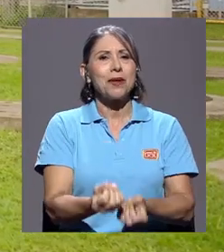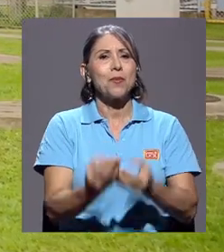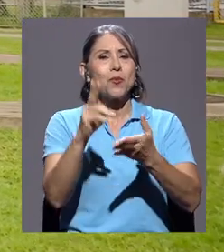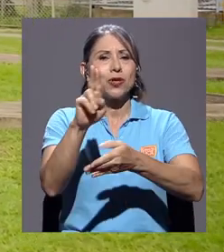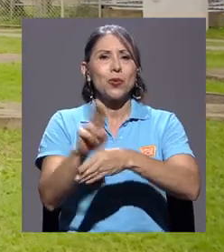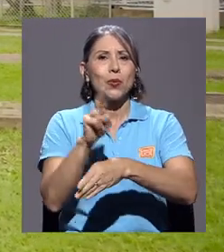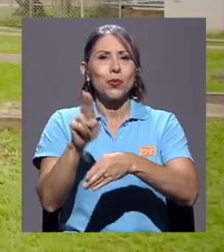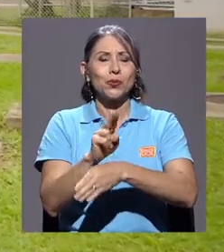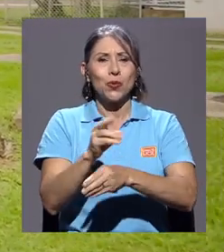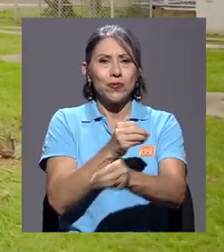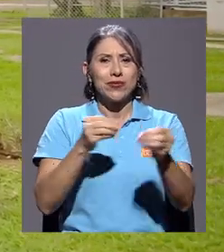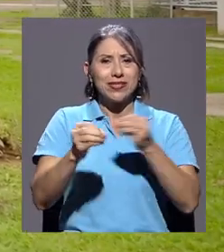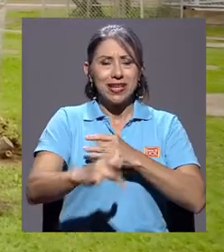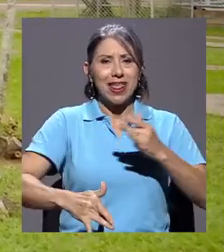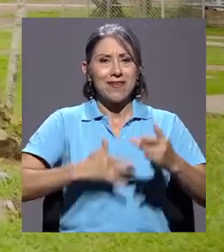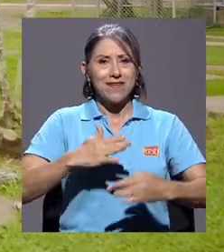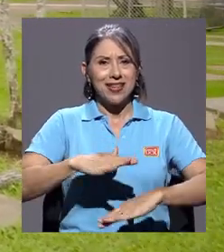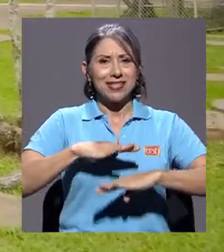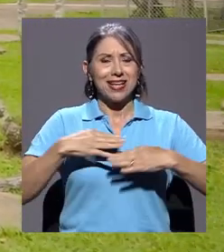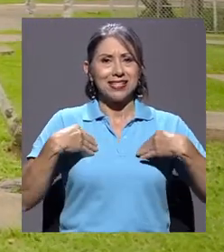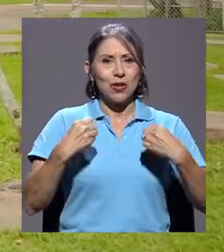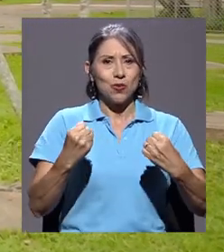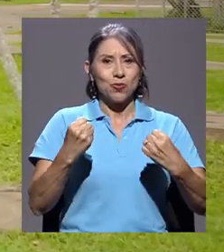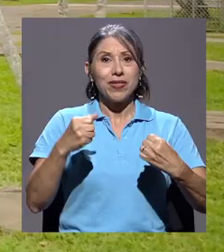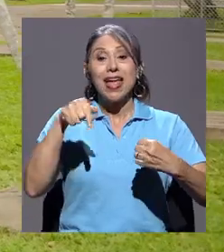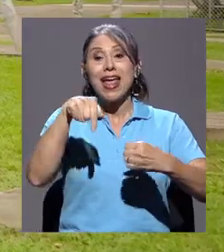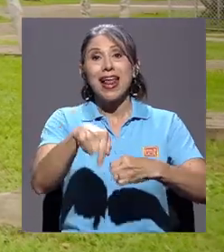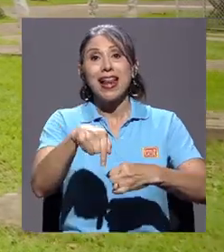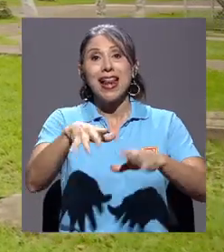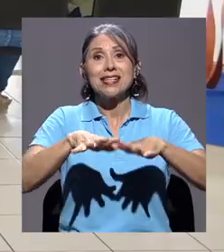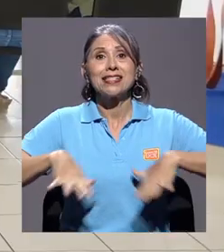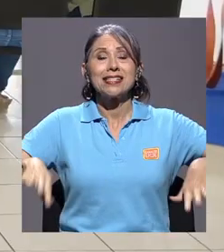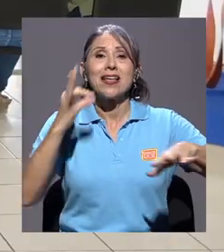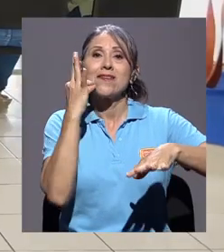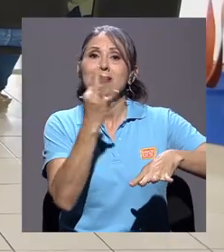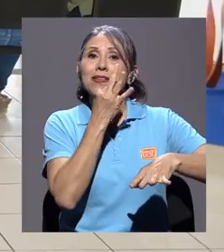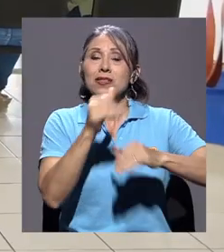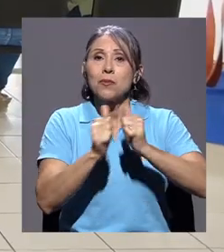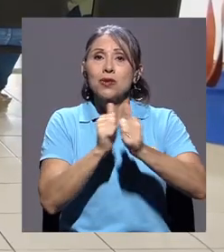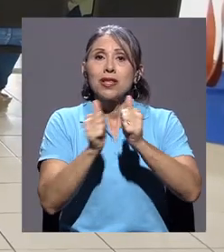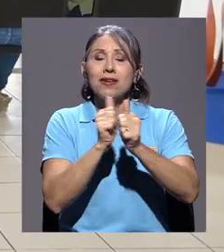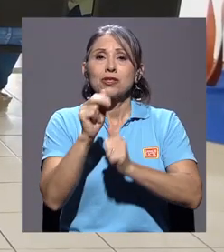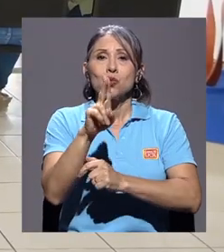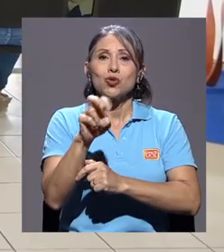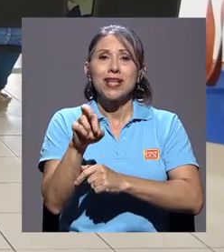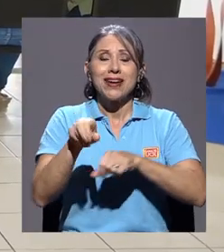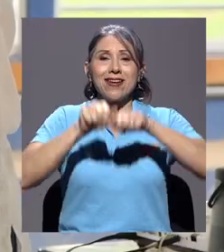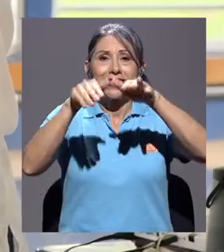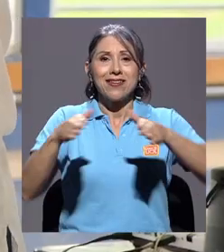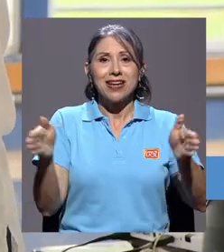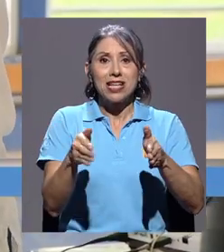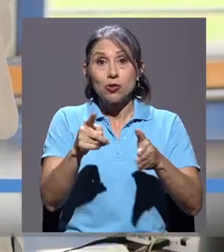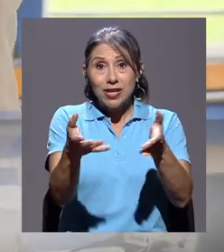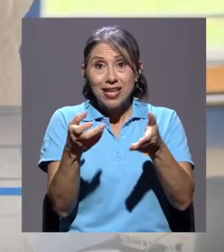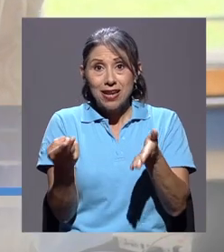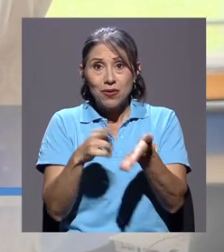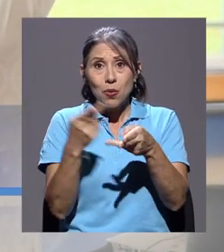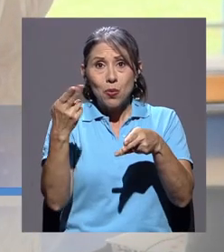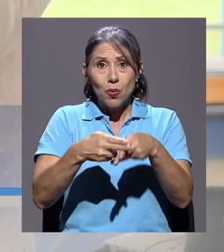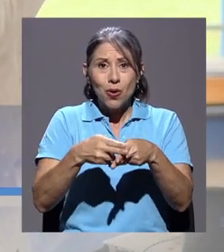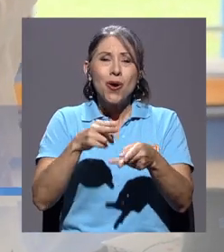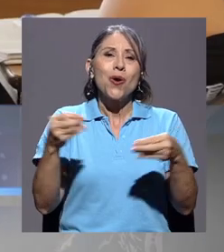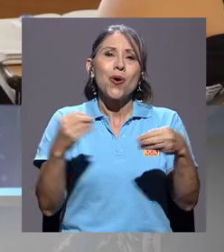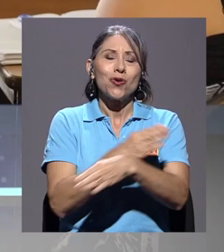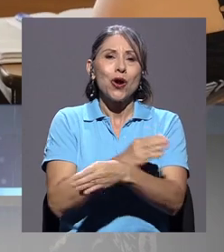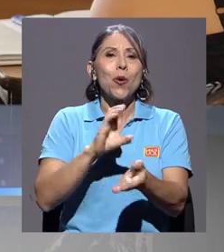de Bienestar y Salud, dentro de las instalaciones deportivas de la UCR en Sabanilla. Si usted desea inscribirse, puede contactarse al correo